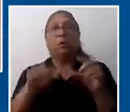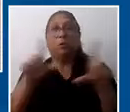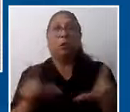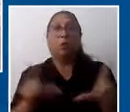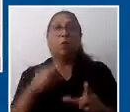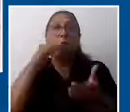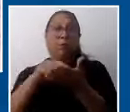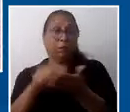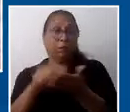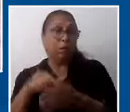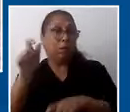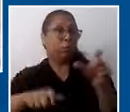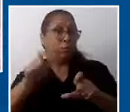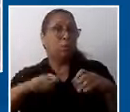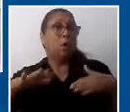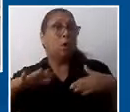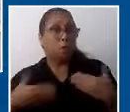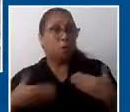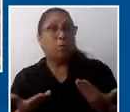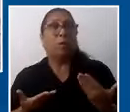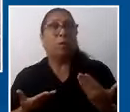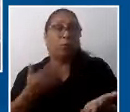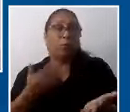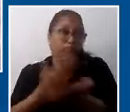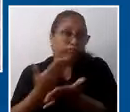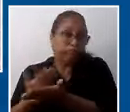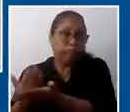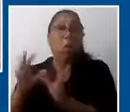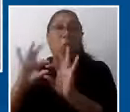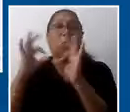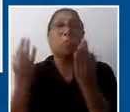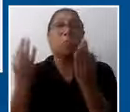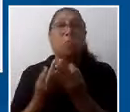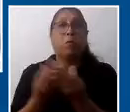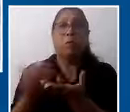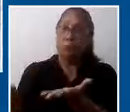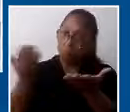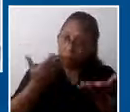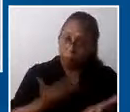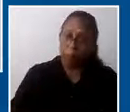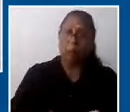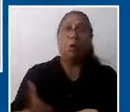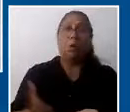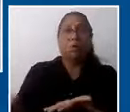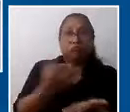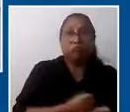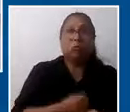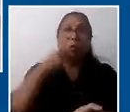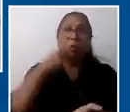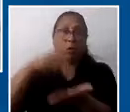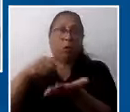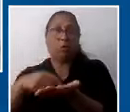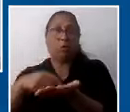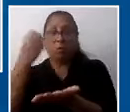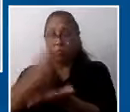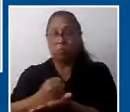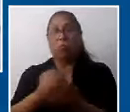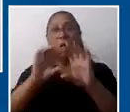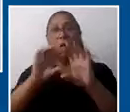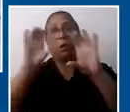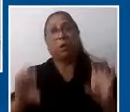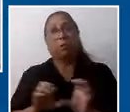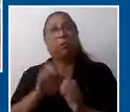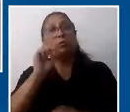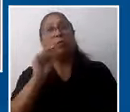estudiante pueda, conjuntamente con su familiar, con su tutor, conseguir o agenciarse de esa acreditación como viene a ser